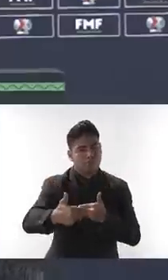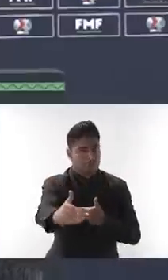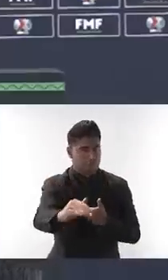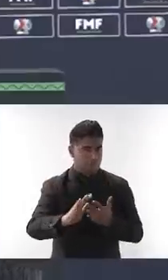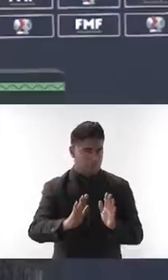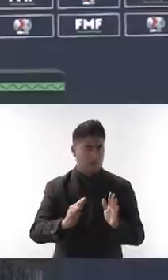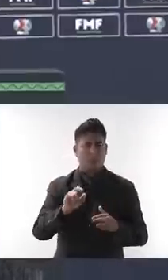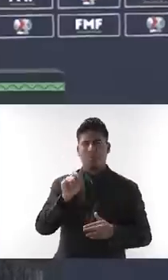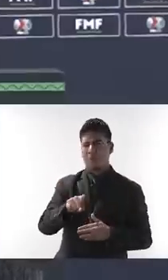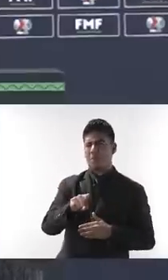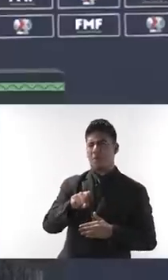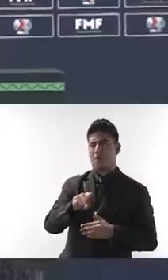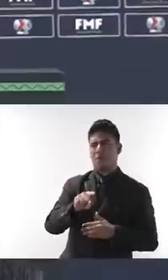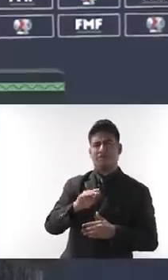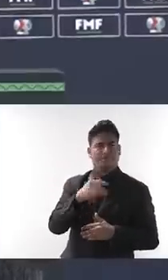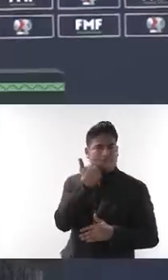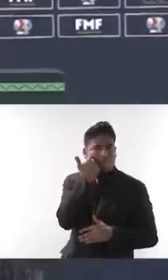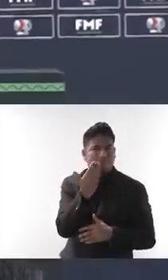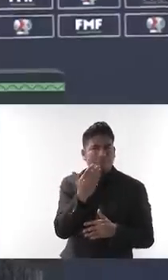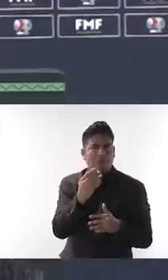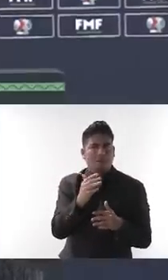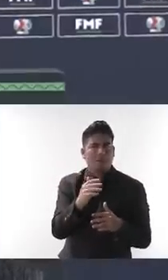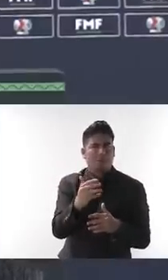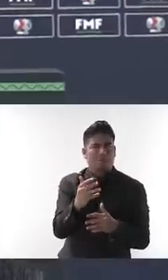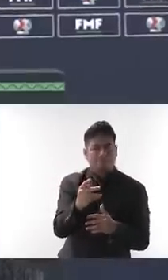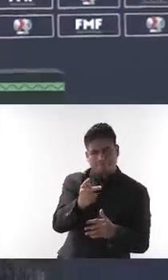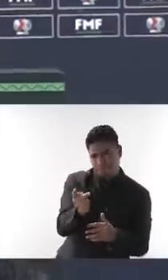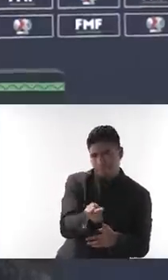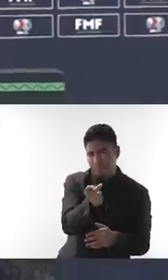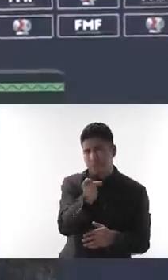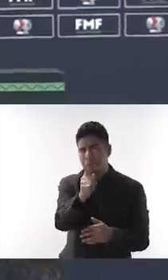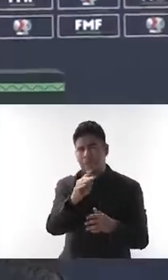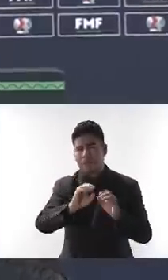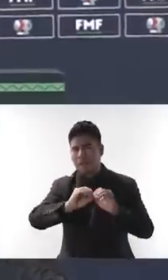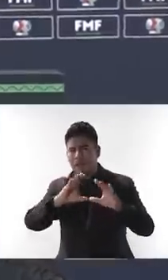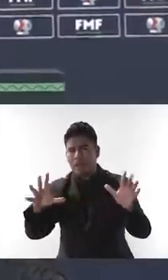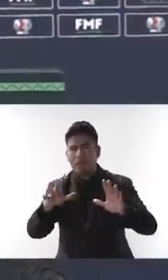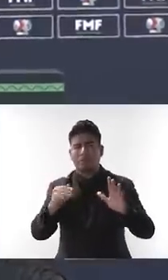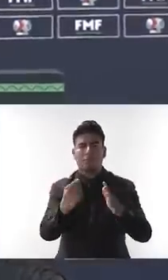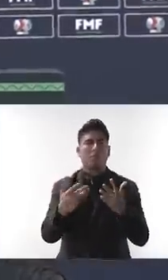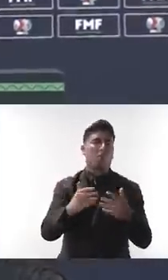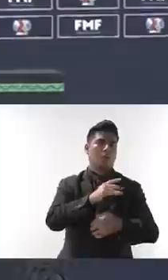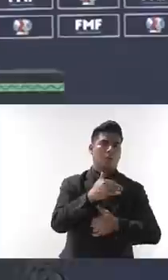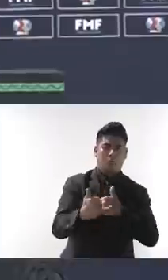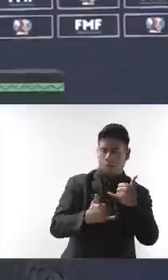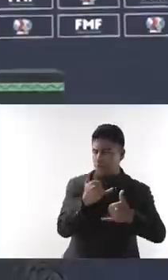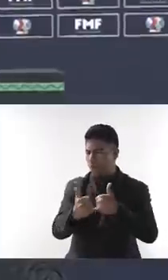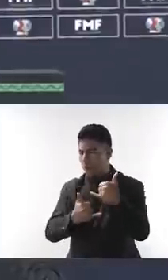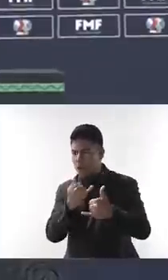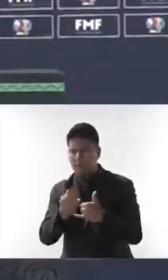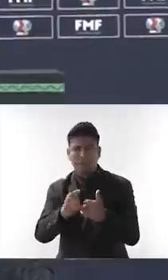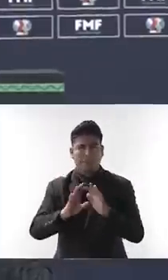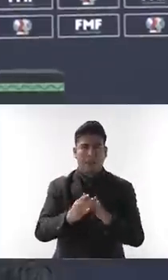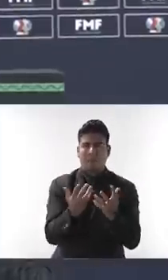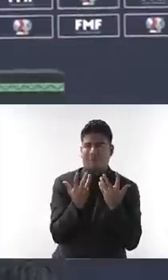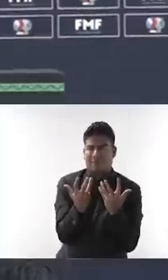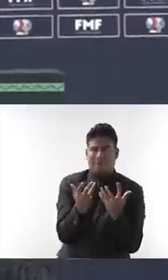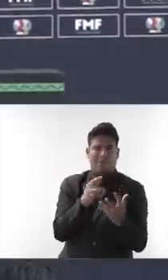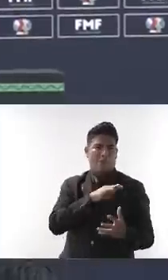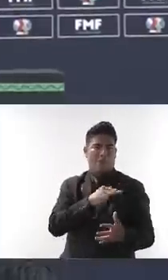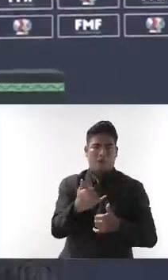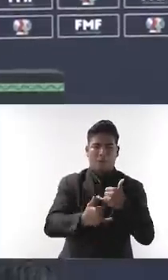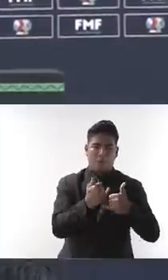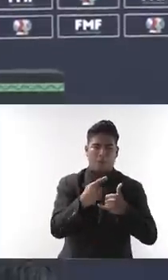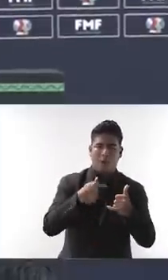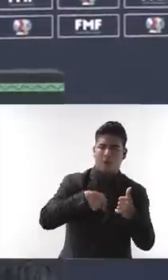la parte de los jugadores y la exportación, el deseo de exportar más. Creo que lo han analizado ustedes y obedece una ley de mercado, ¿no? La